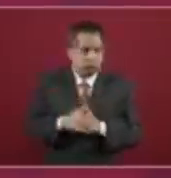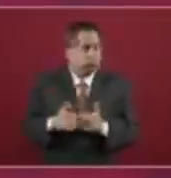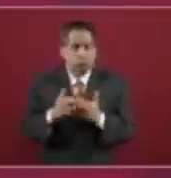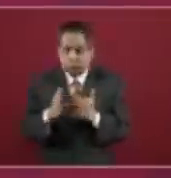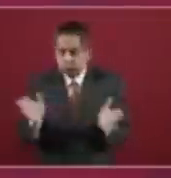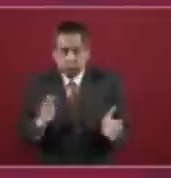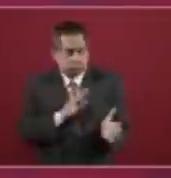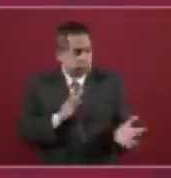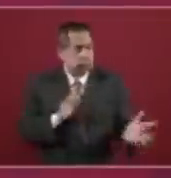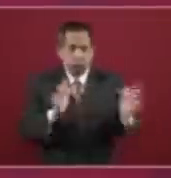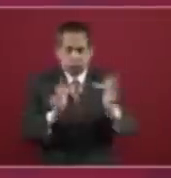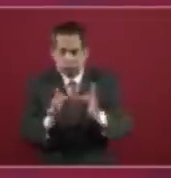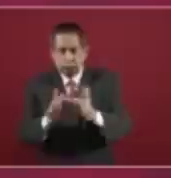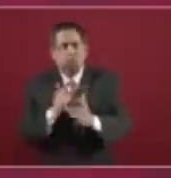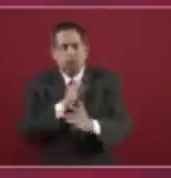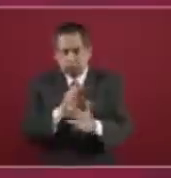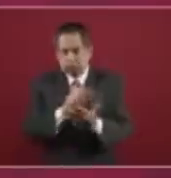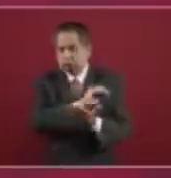abierto el programa,